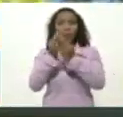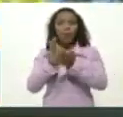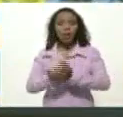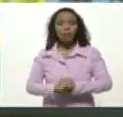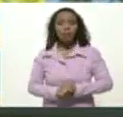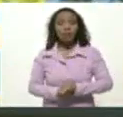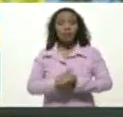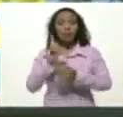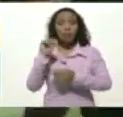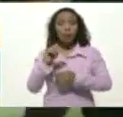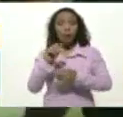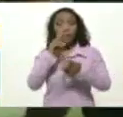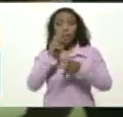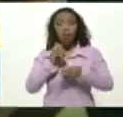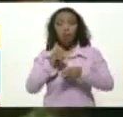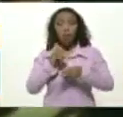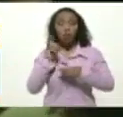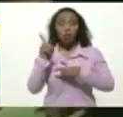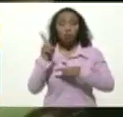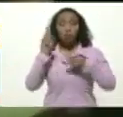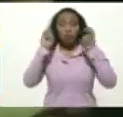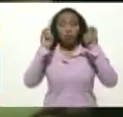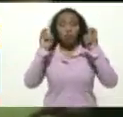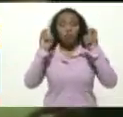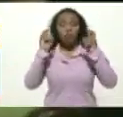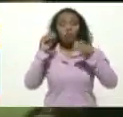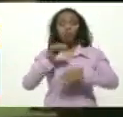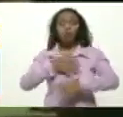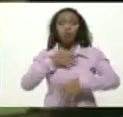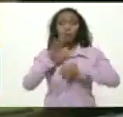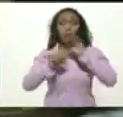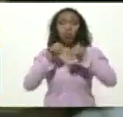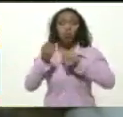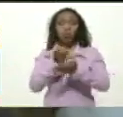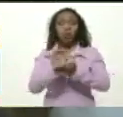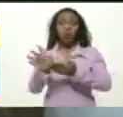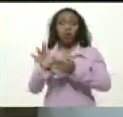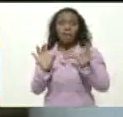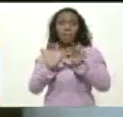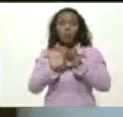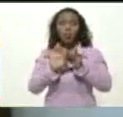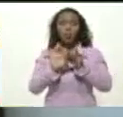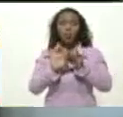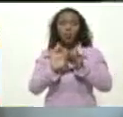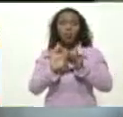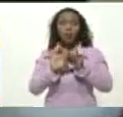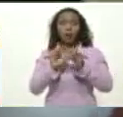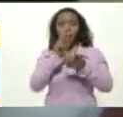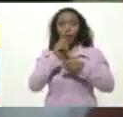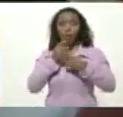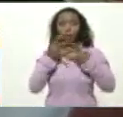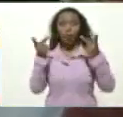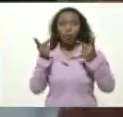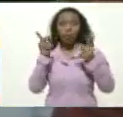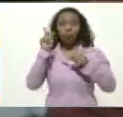la bancarización con su RIF para que puedan adquirir créditos en articulación con la banca pública y